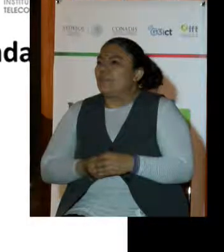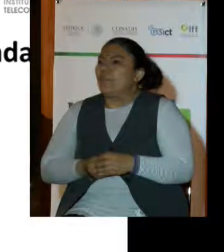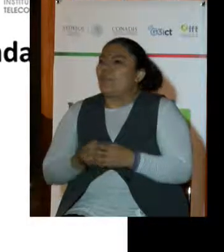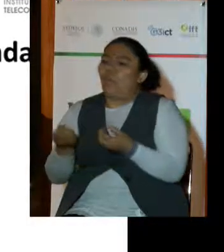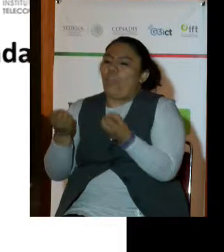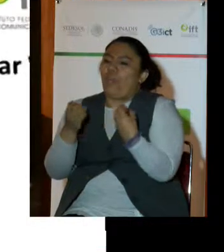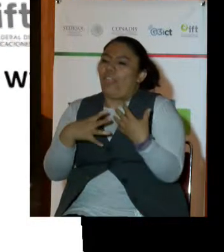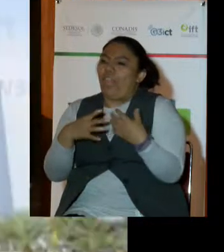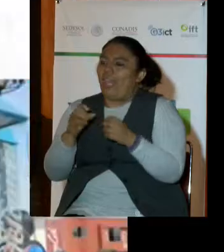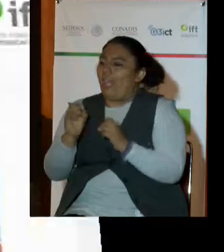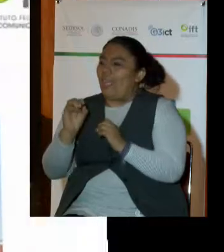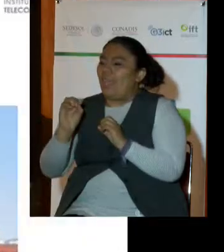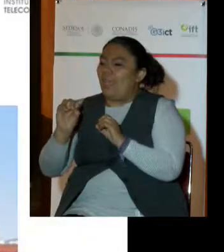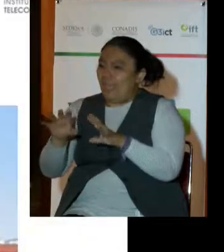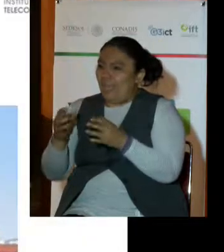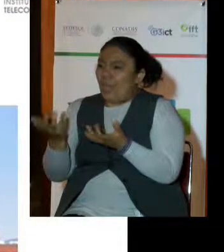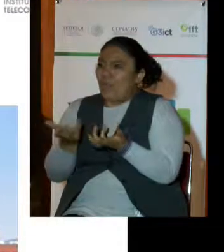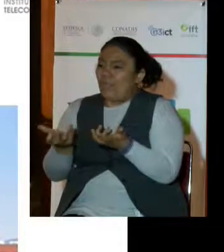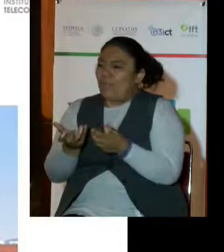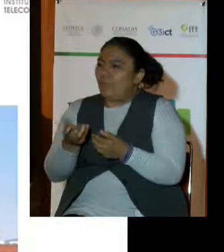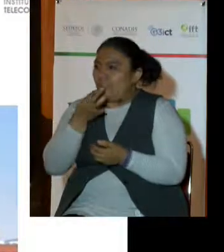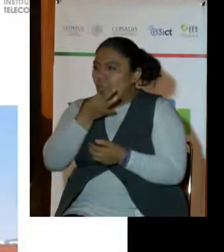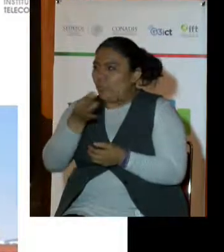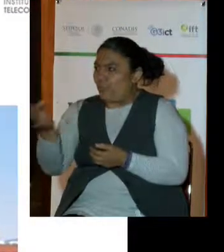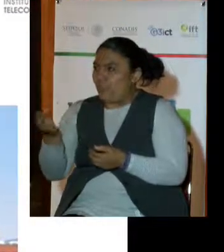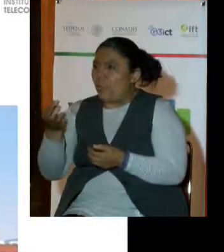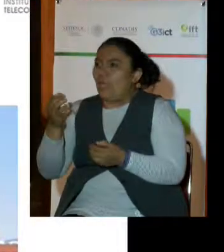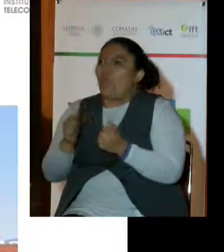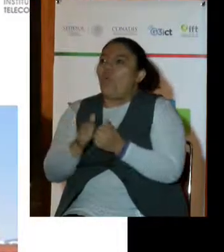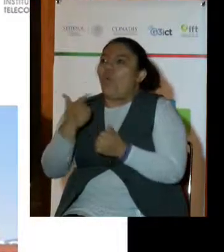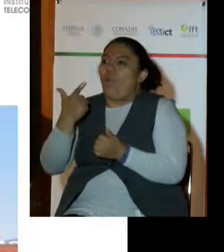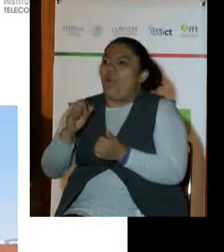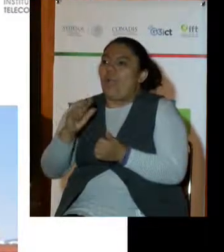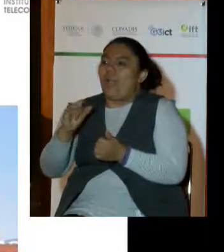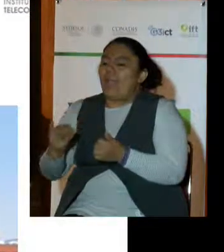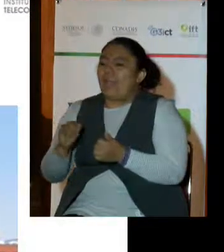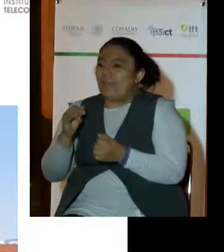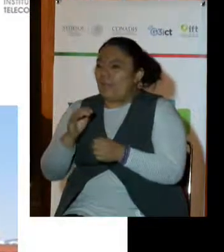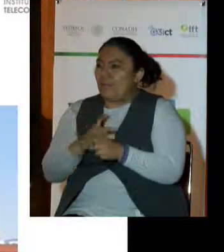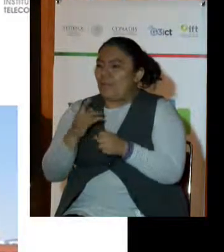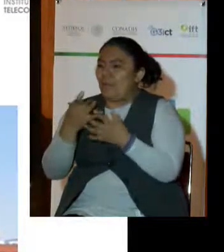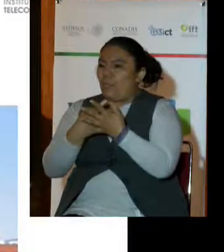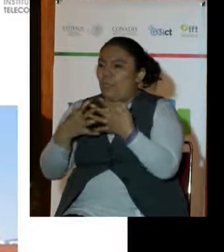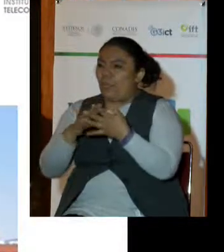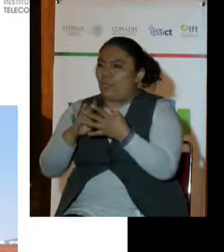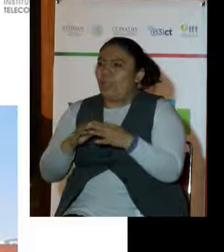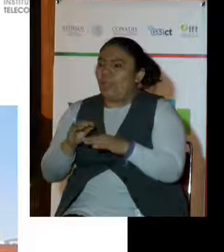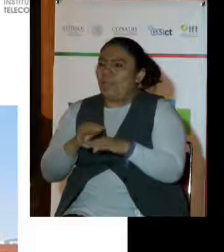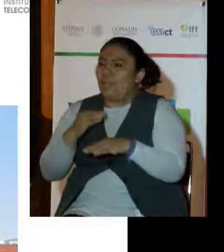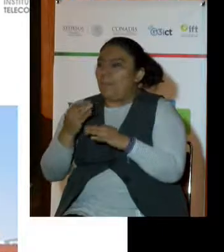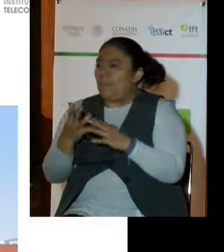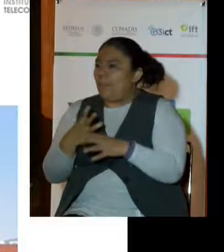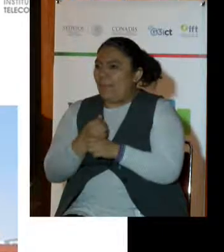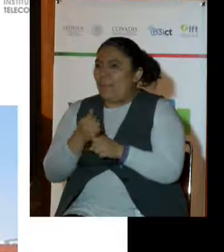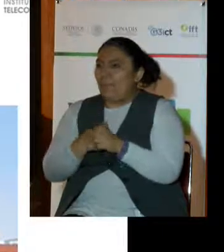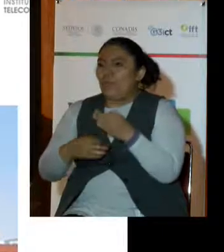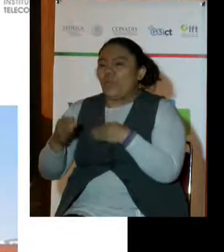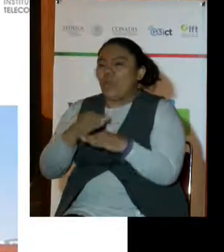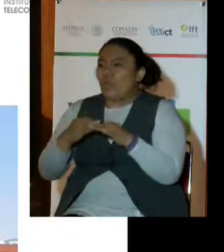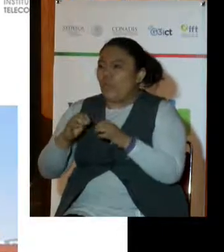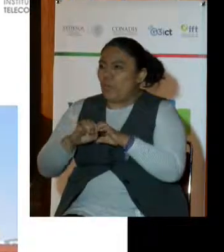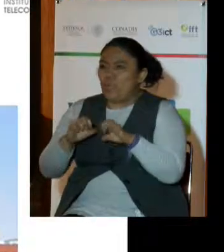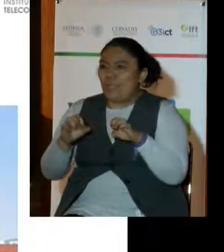dejar que lo anuncie de lo que está haciendo con Gari, este portal maravilloso que te permite comparar todos los equipos que